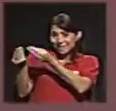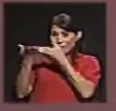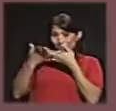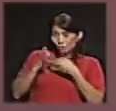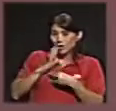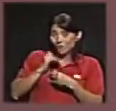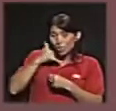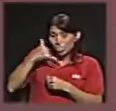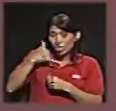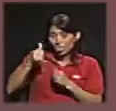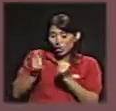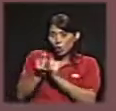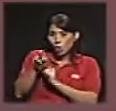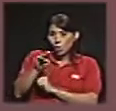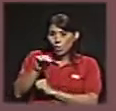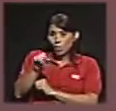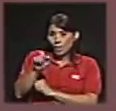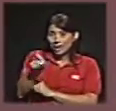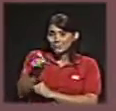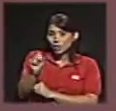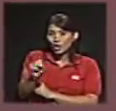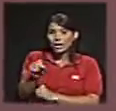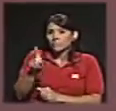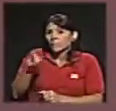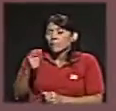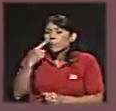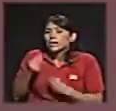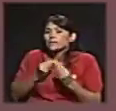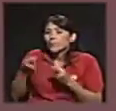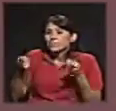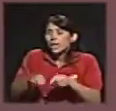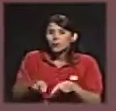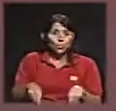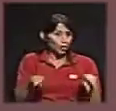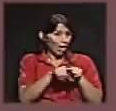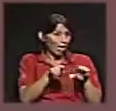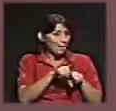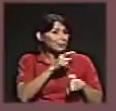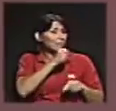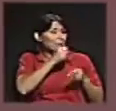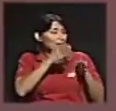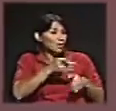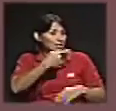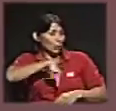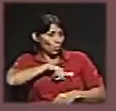realmente vamos a tener que ver qué es lo que está pasando. Sí, no, y que además un reportero nuestro que estuvo